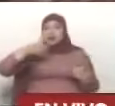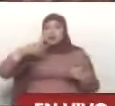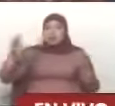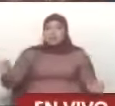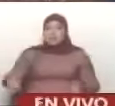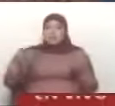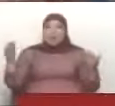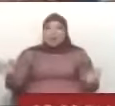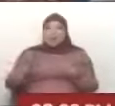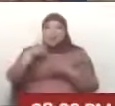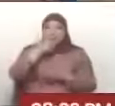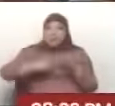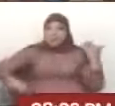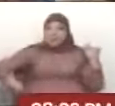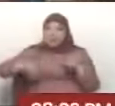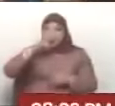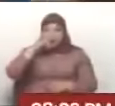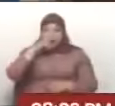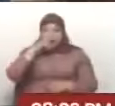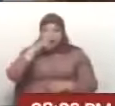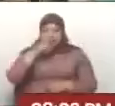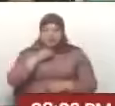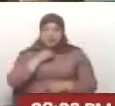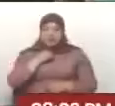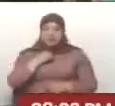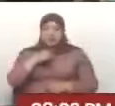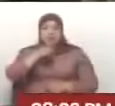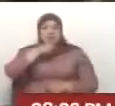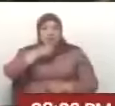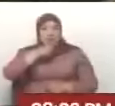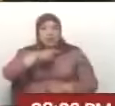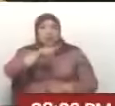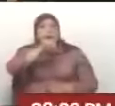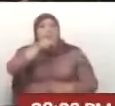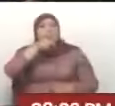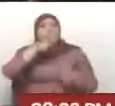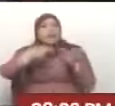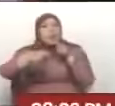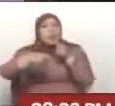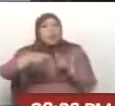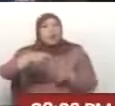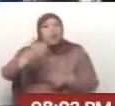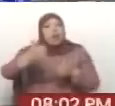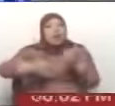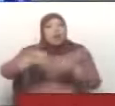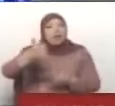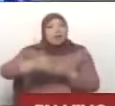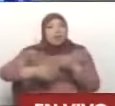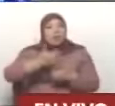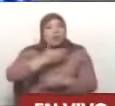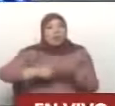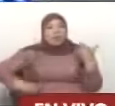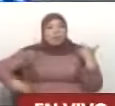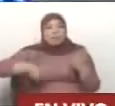¿Qué pueblo? Se le hace la pregunta a la gente, mire, ¿usted por qué postula a ese candidato? Entre las palabras que han dicho, bueno, es